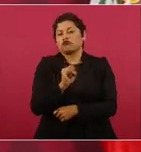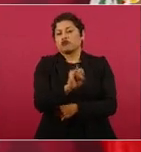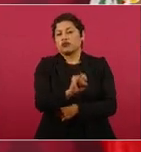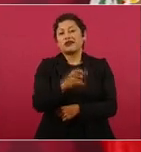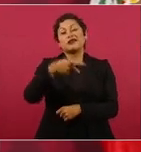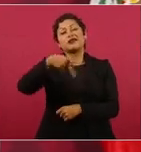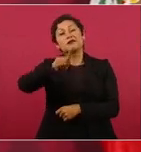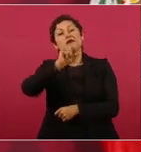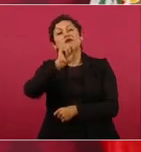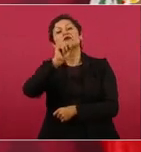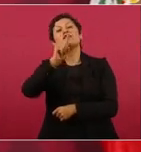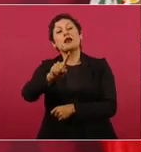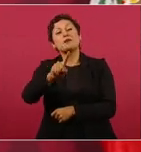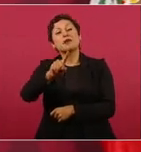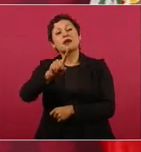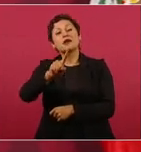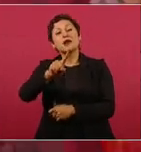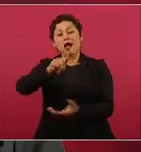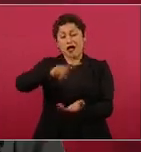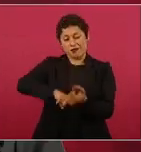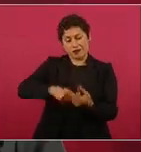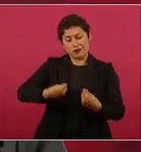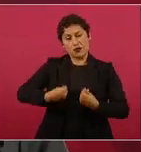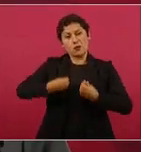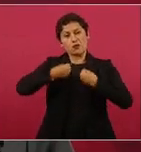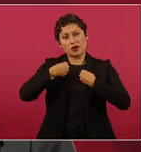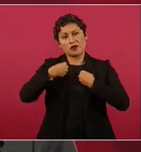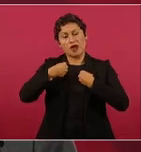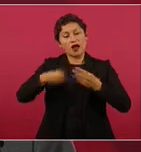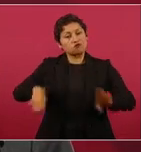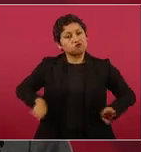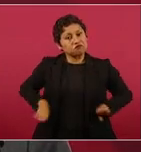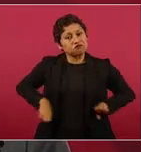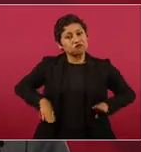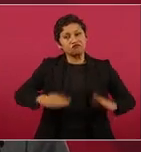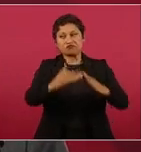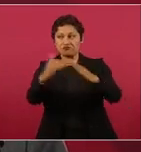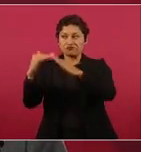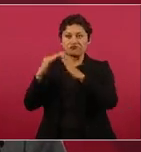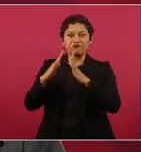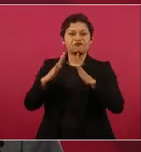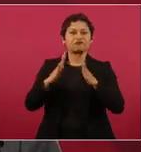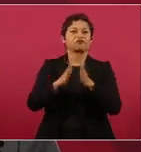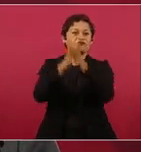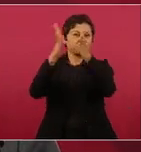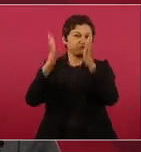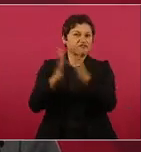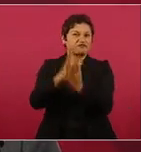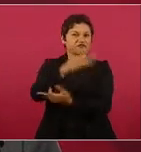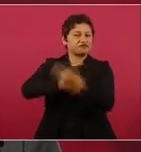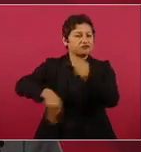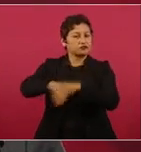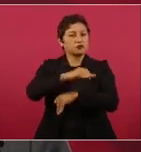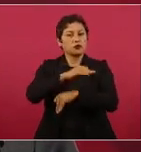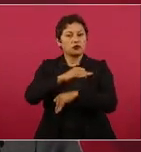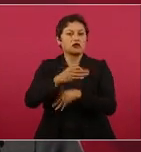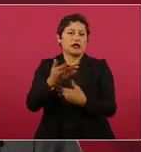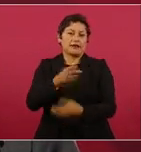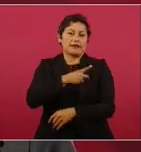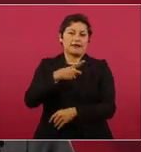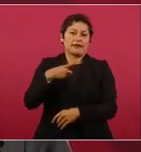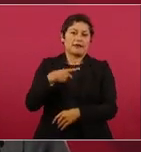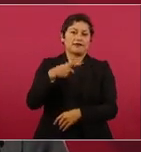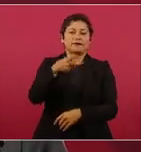La democracia es, como sabemos, el gobierno